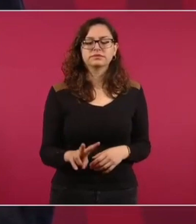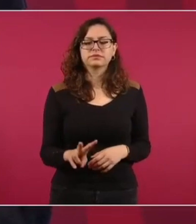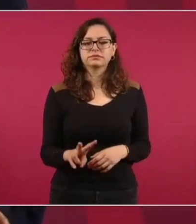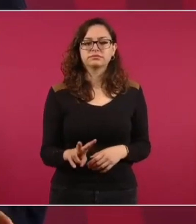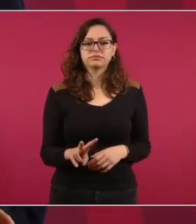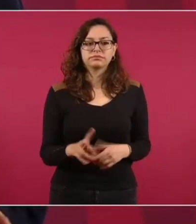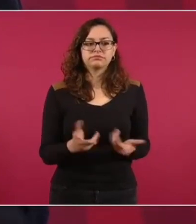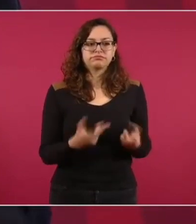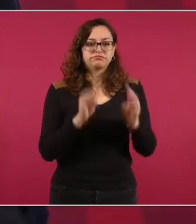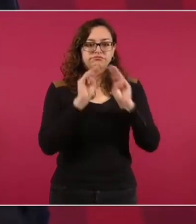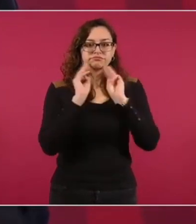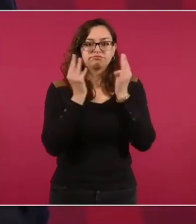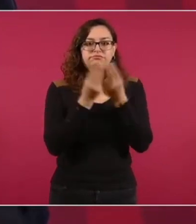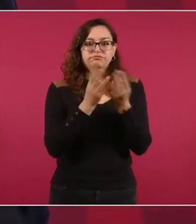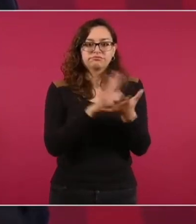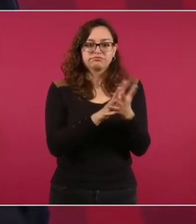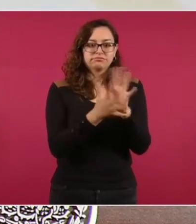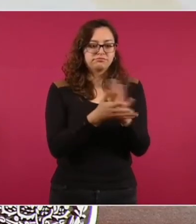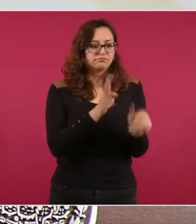a la delincuencia